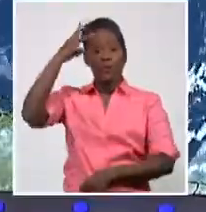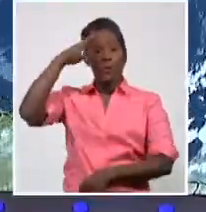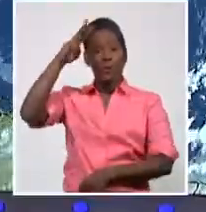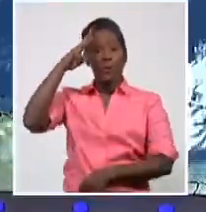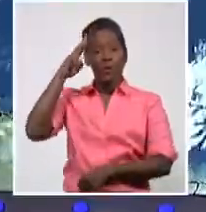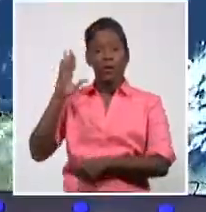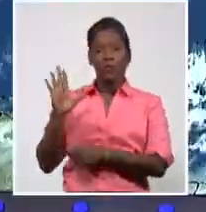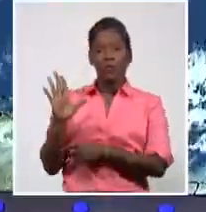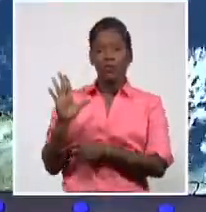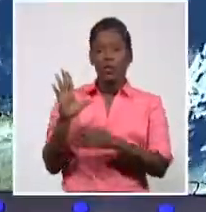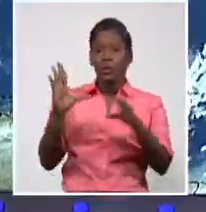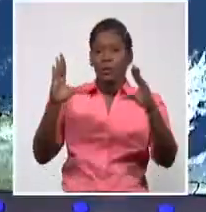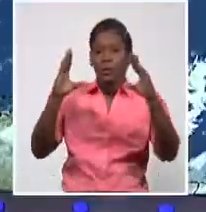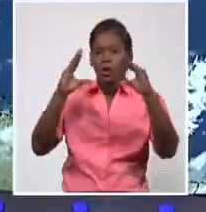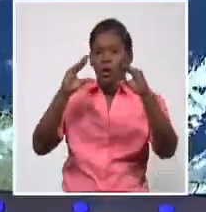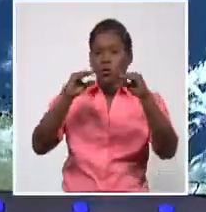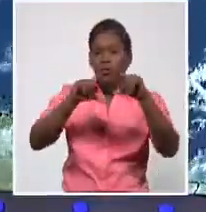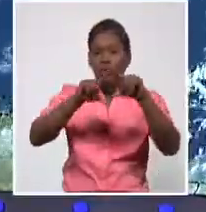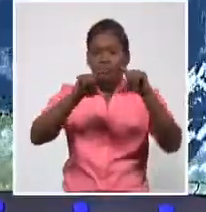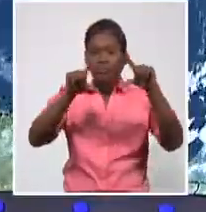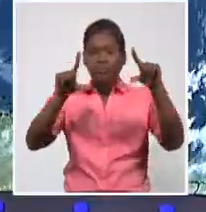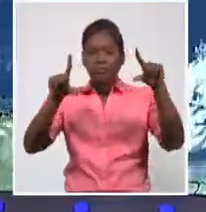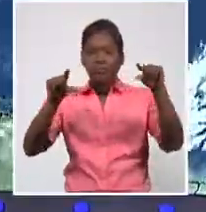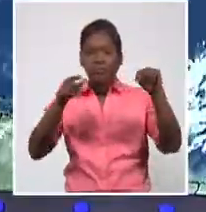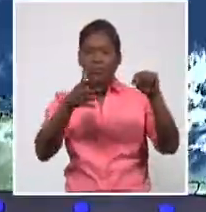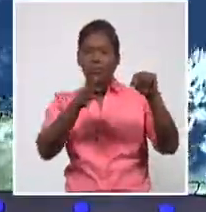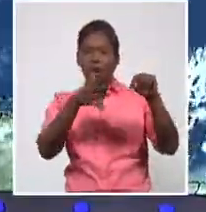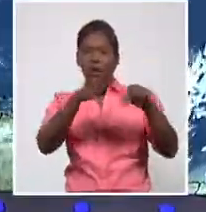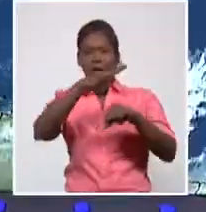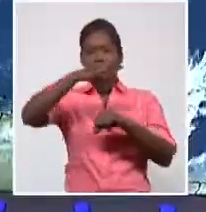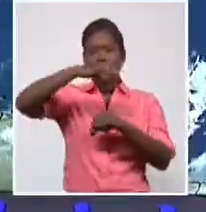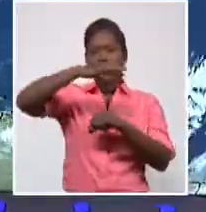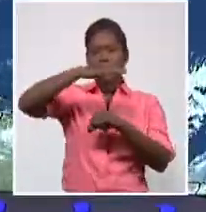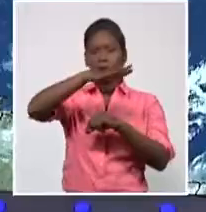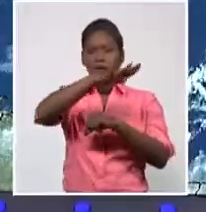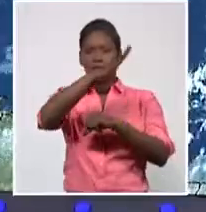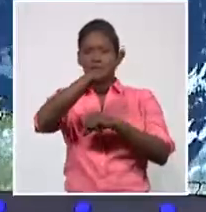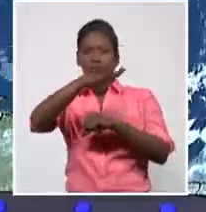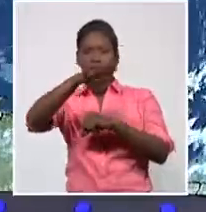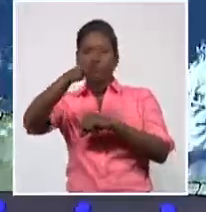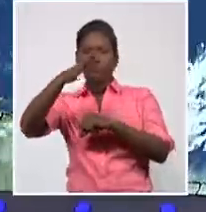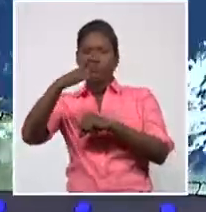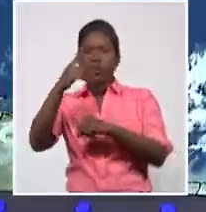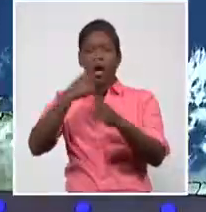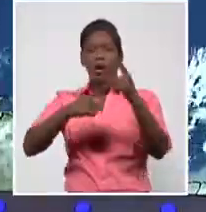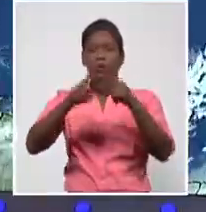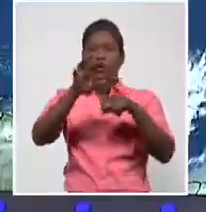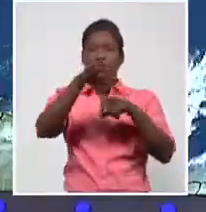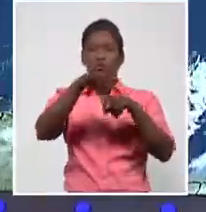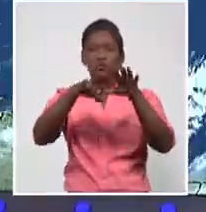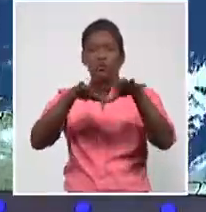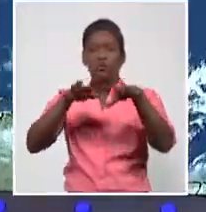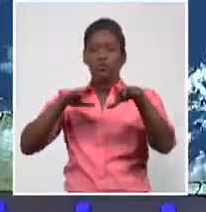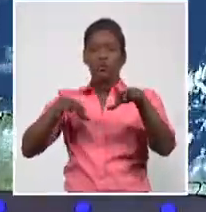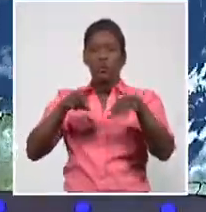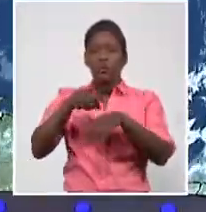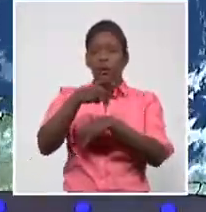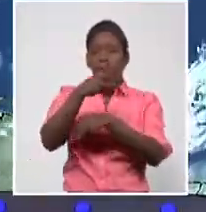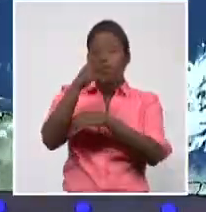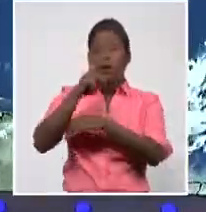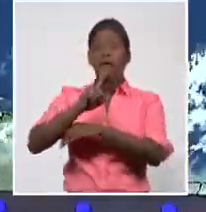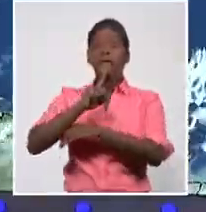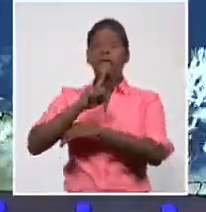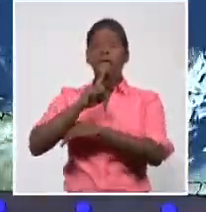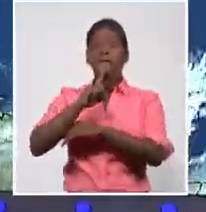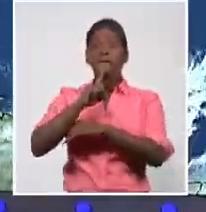a zonas de la costa norte occidental, incrementando algo los nublados, pero con solo aisladas lluvias. Después, en la madrugada del viernes, se